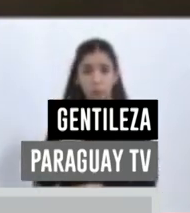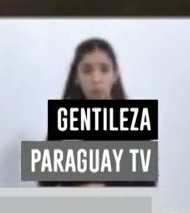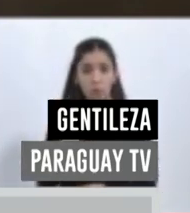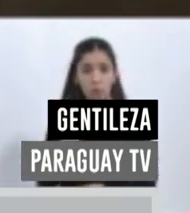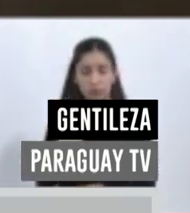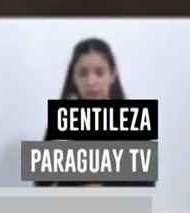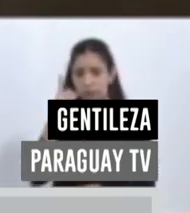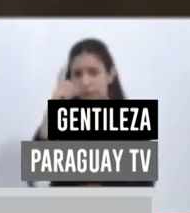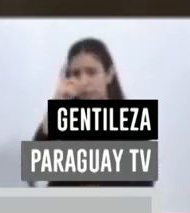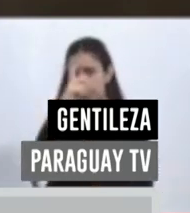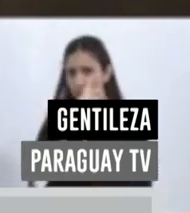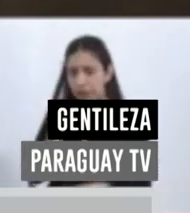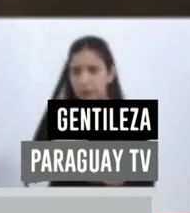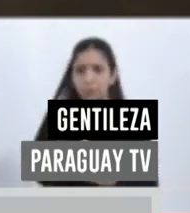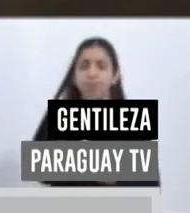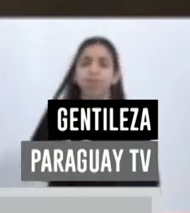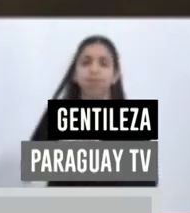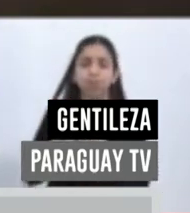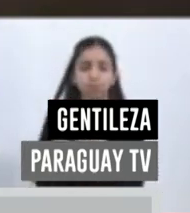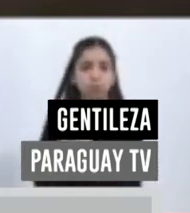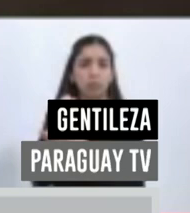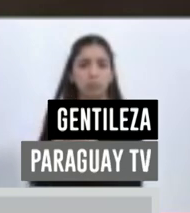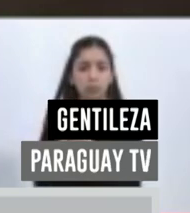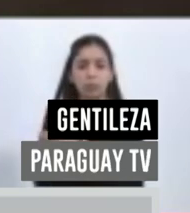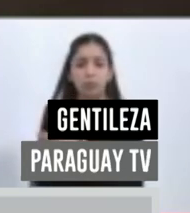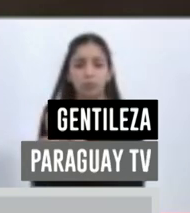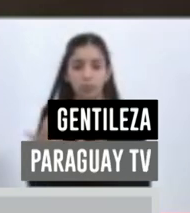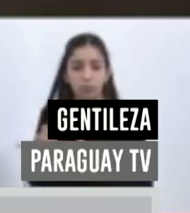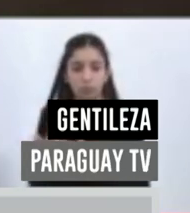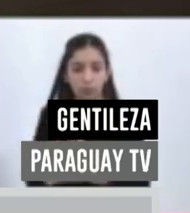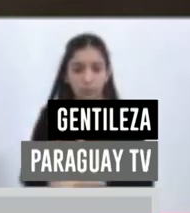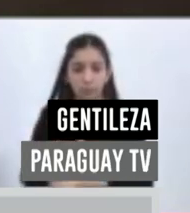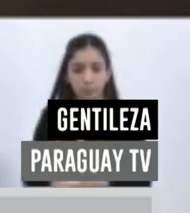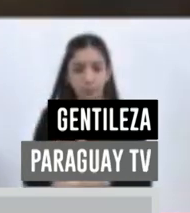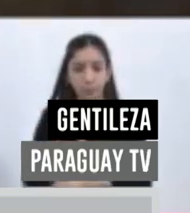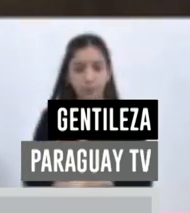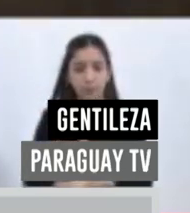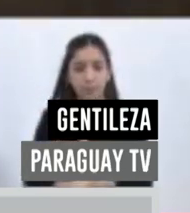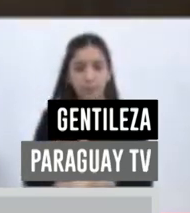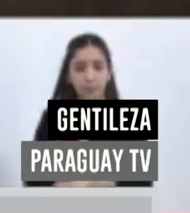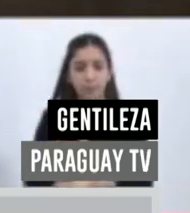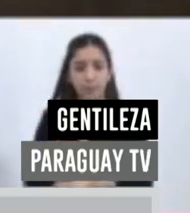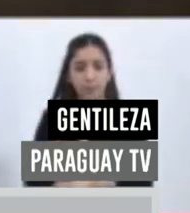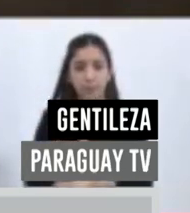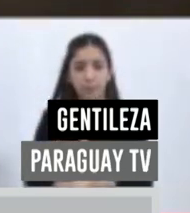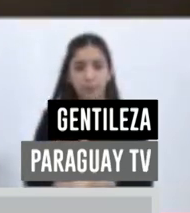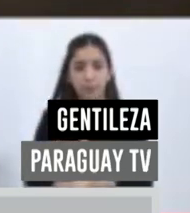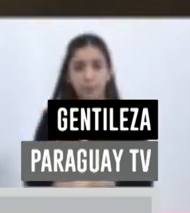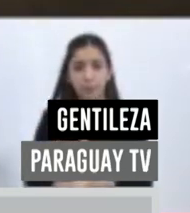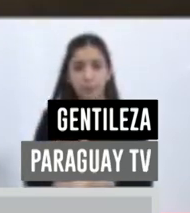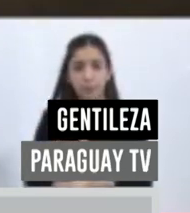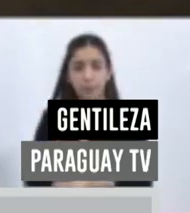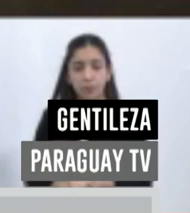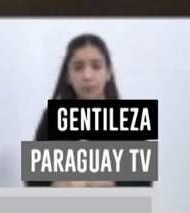y el compromiso que hemos hecho con el pueblo paraguayo de seguir buscando, a pesar de